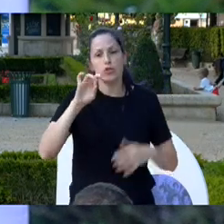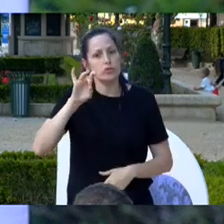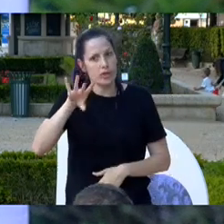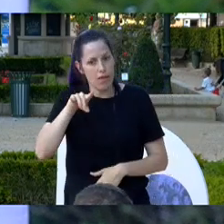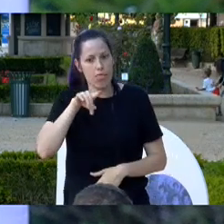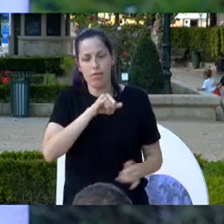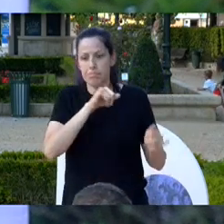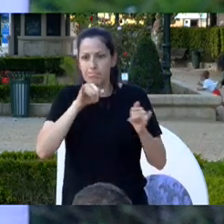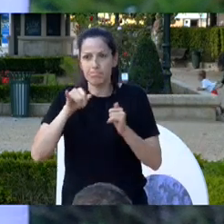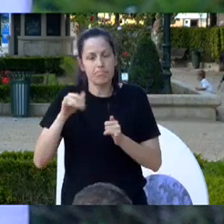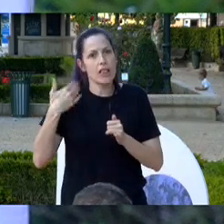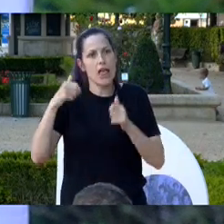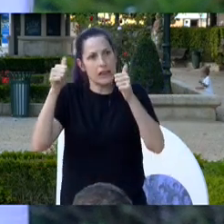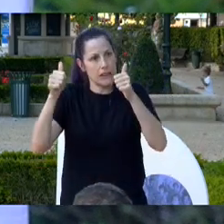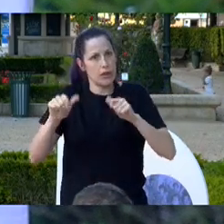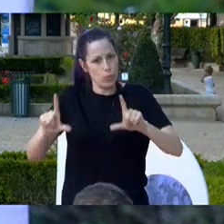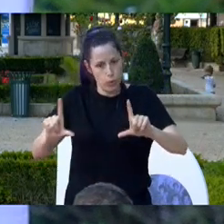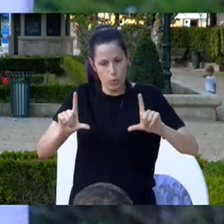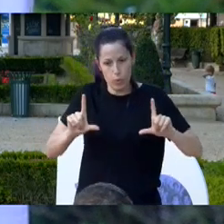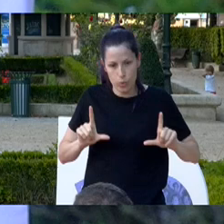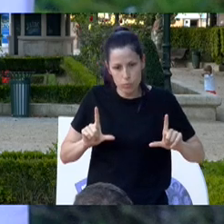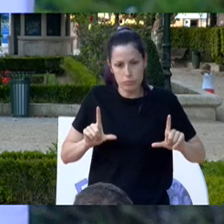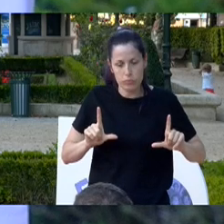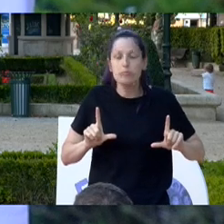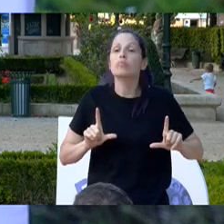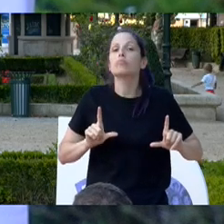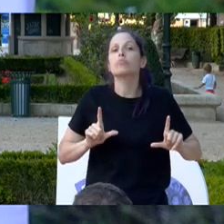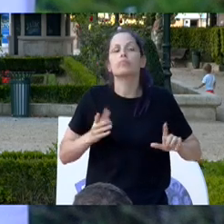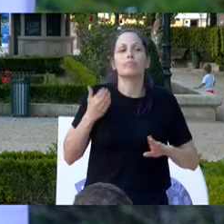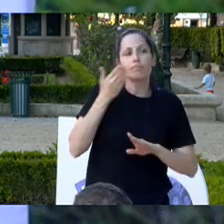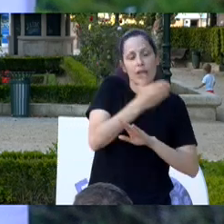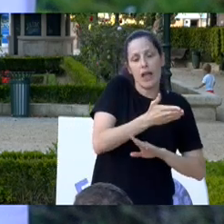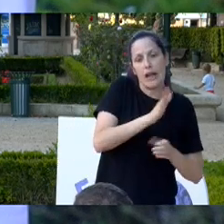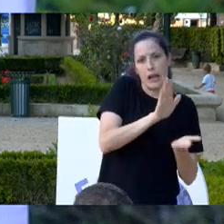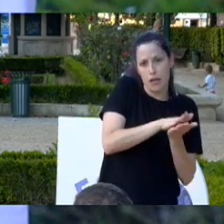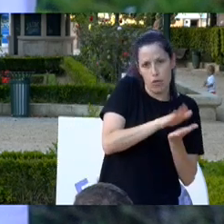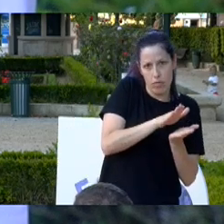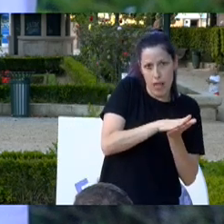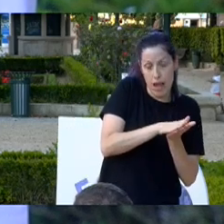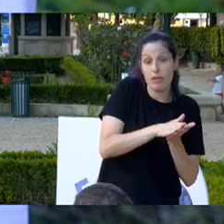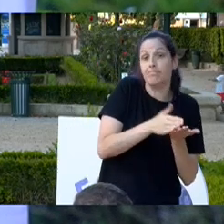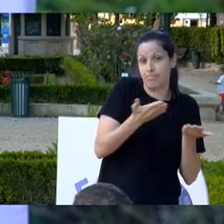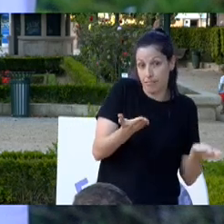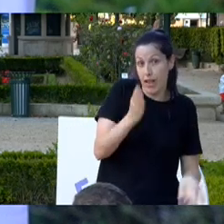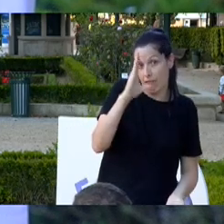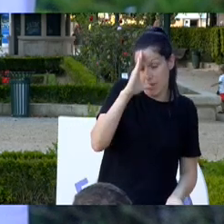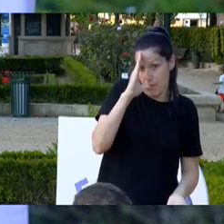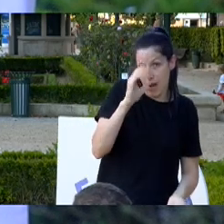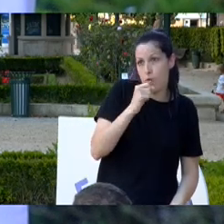recién titulada, de volta a Redondela, y en febrero de 1915